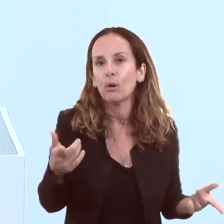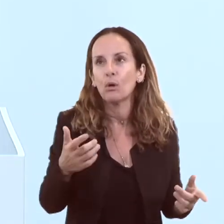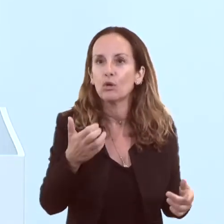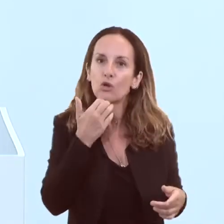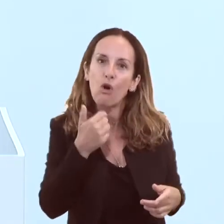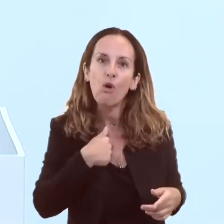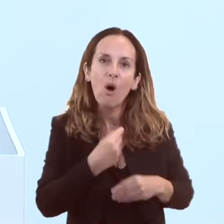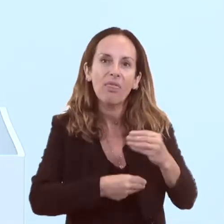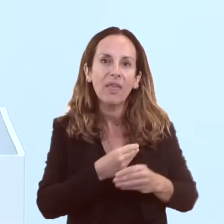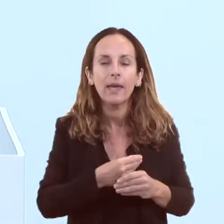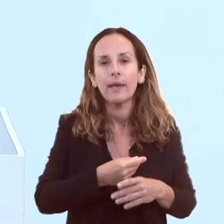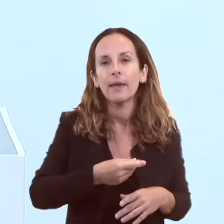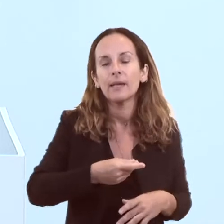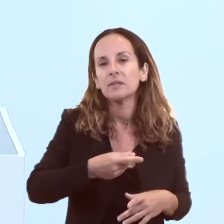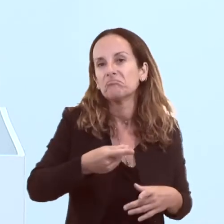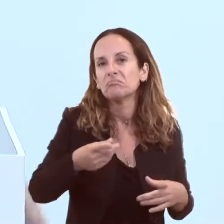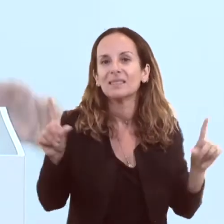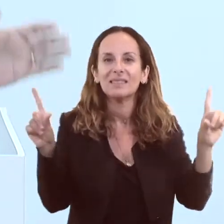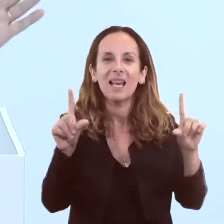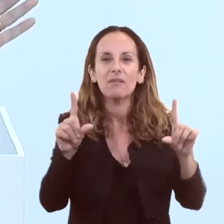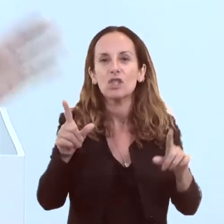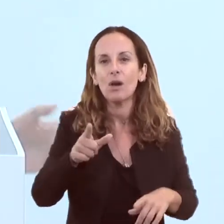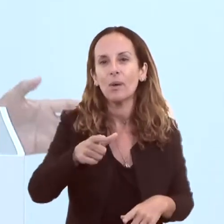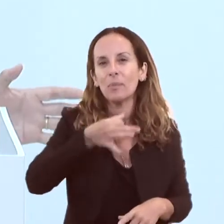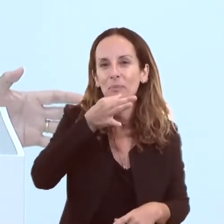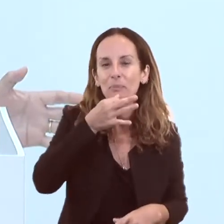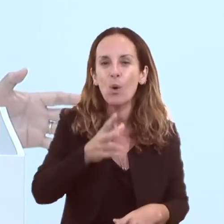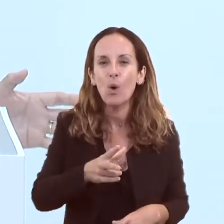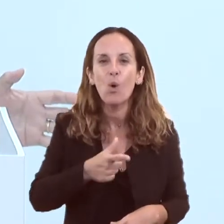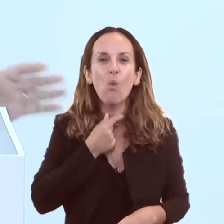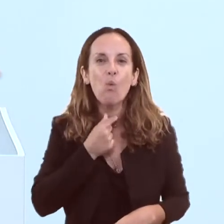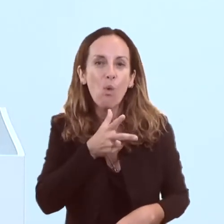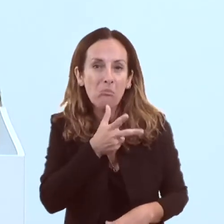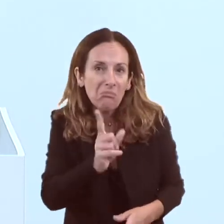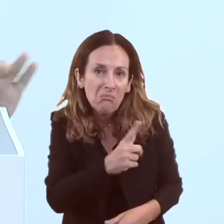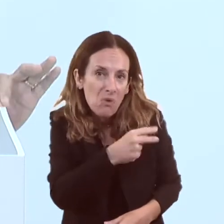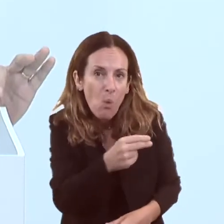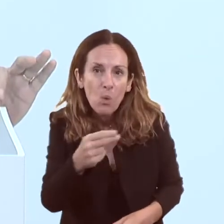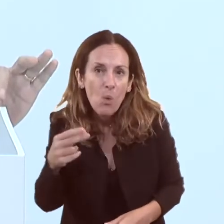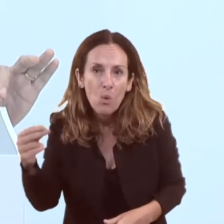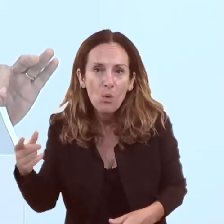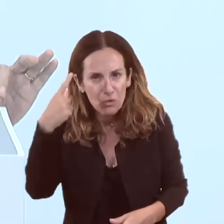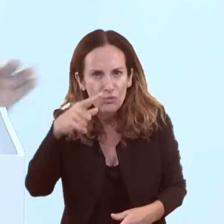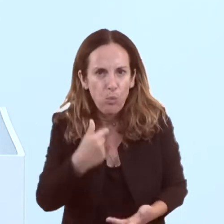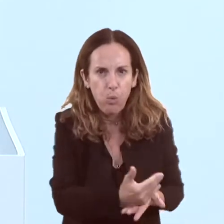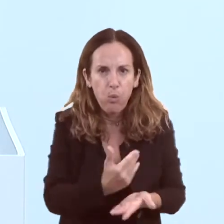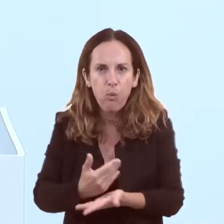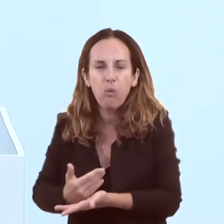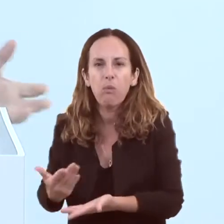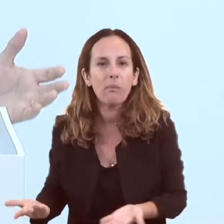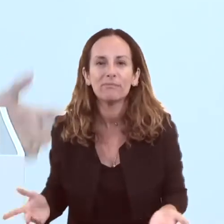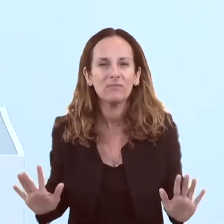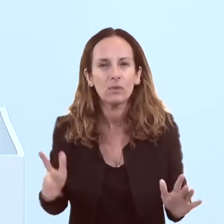coach Quiero ver si me puedo ganar la vida centrándome en esto